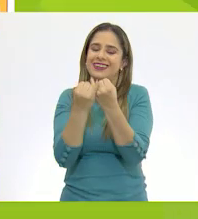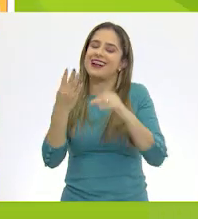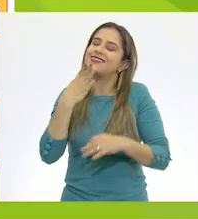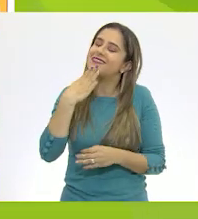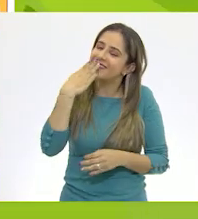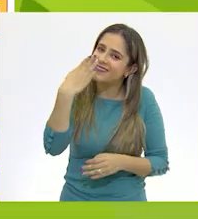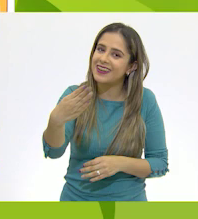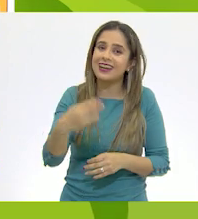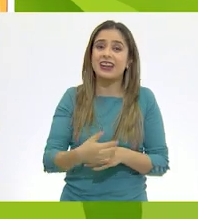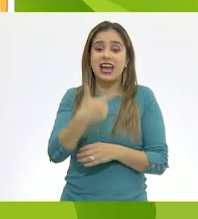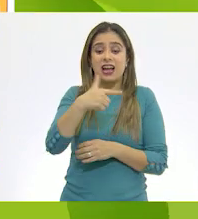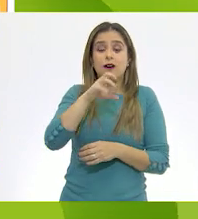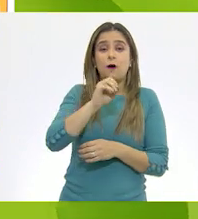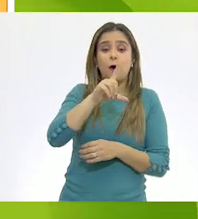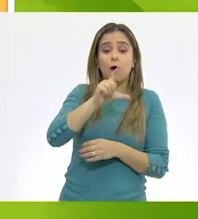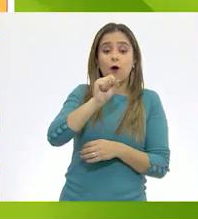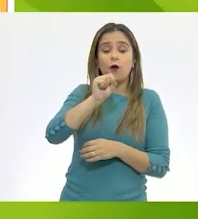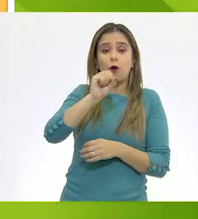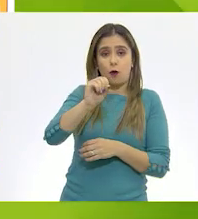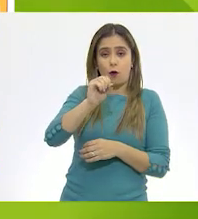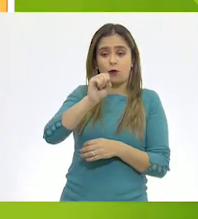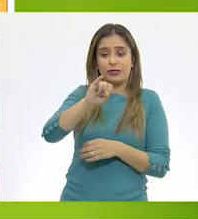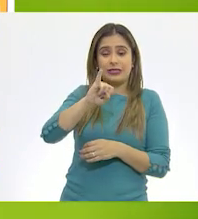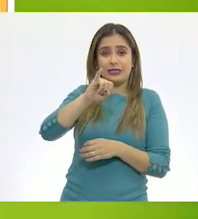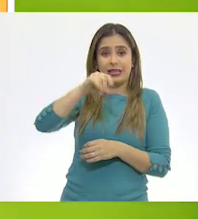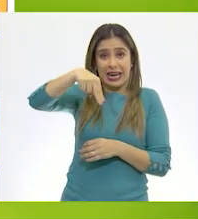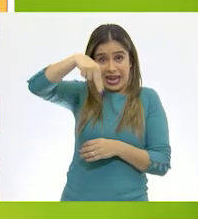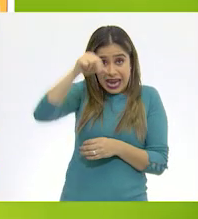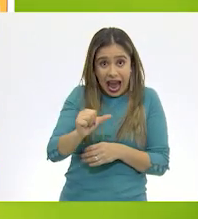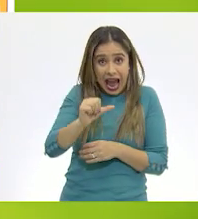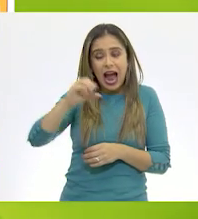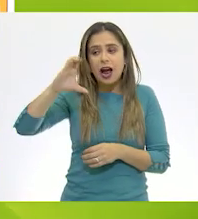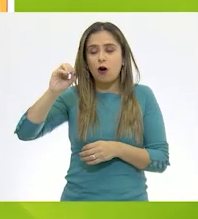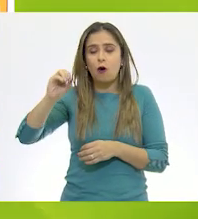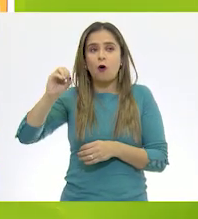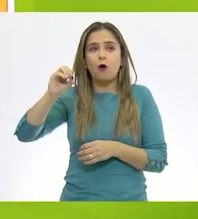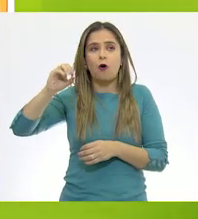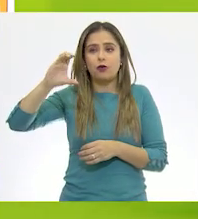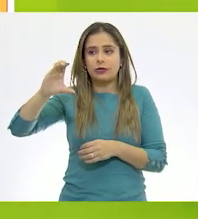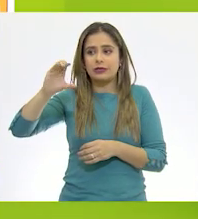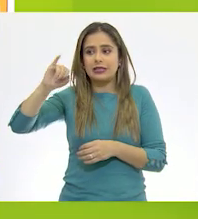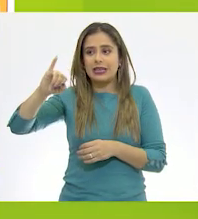¡Excelente! Golosina rima con cocina.